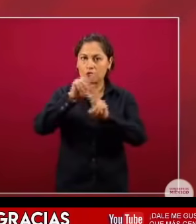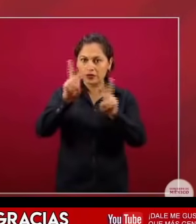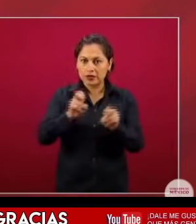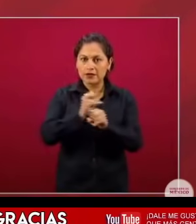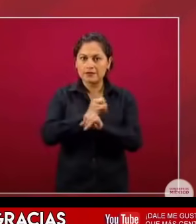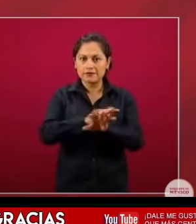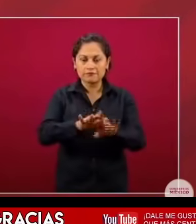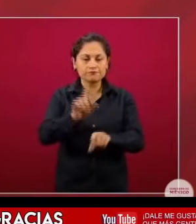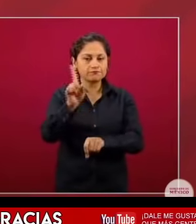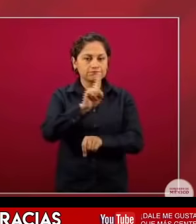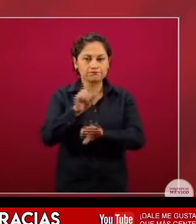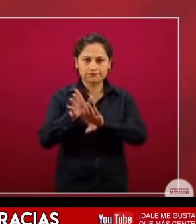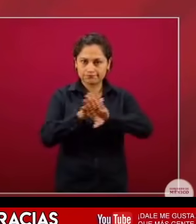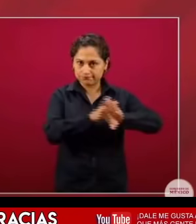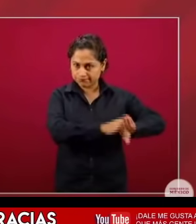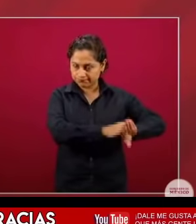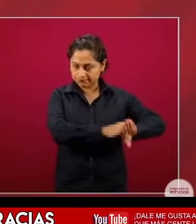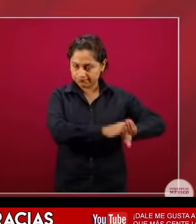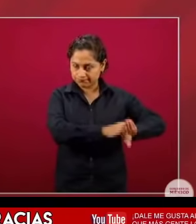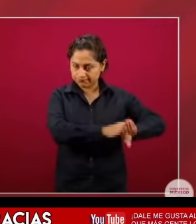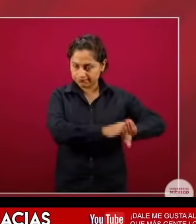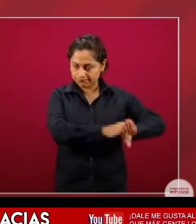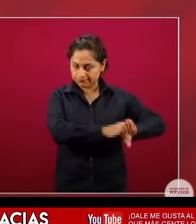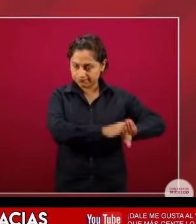las mejores recomendaciones internacionales